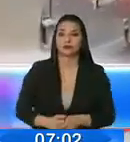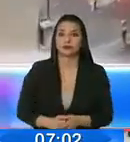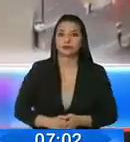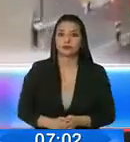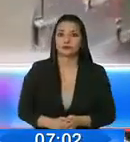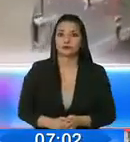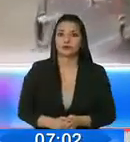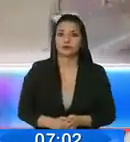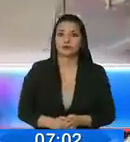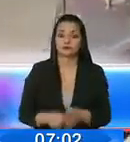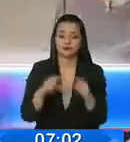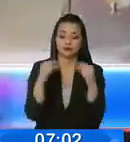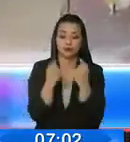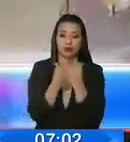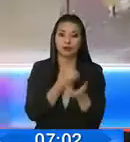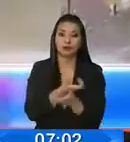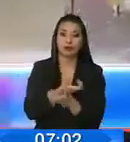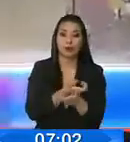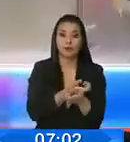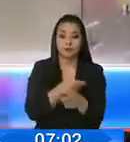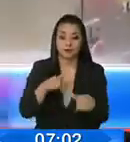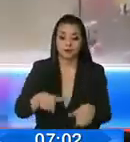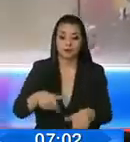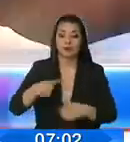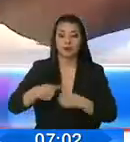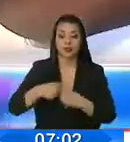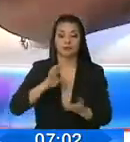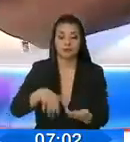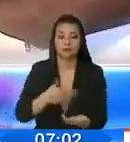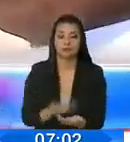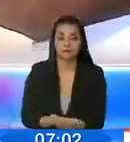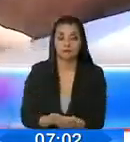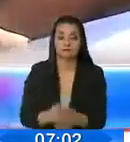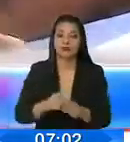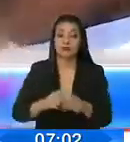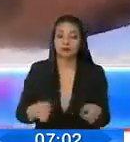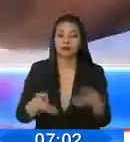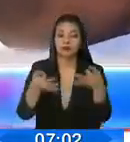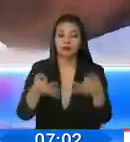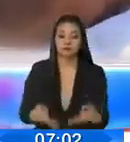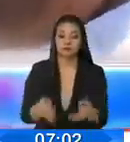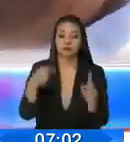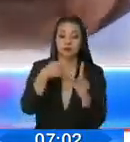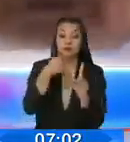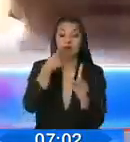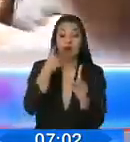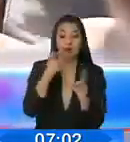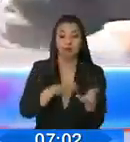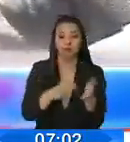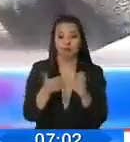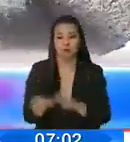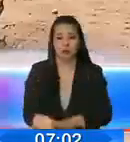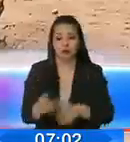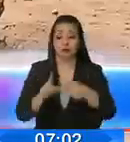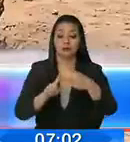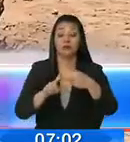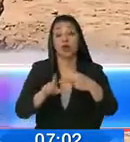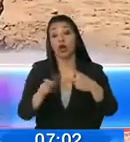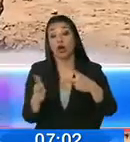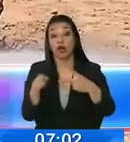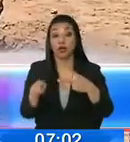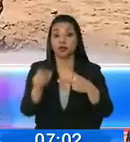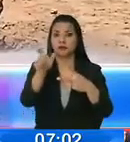Hasta el lugar acudió el Cuerpo de Bomberos de Quito. Lamentablemente constató el fallecimiento de un hombre y otro que estaba con las